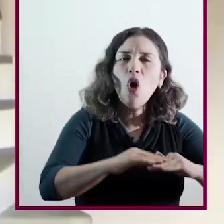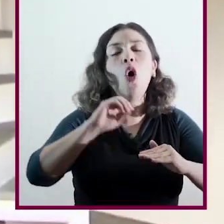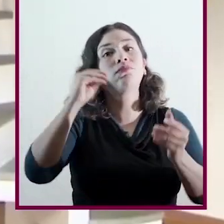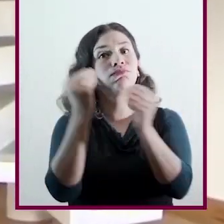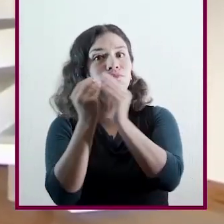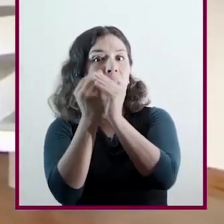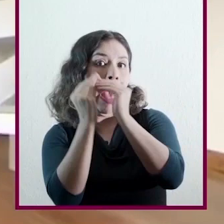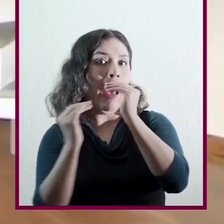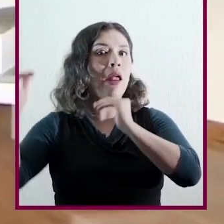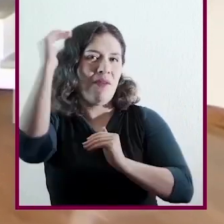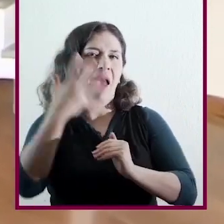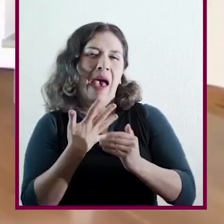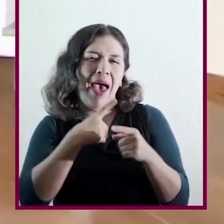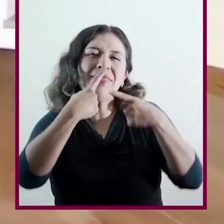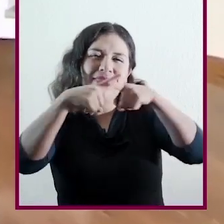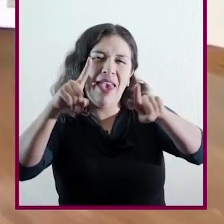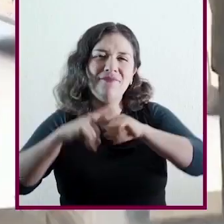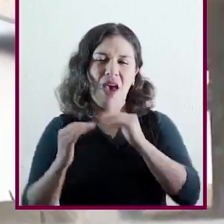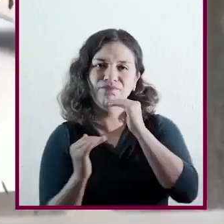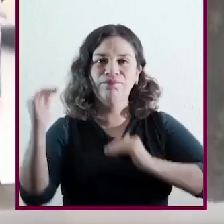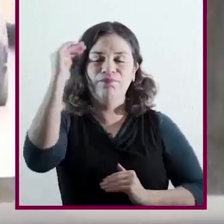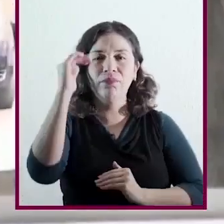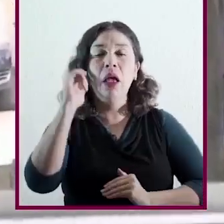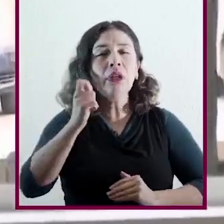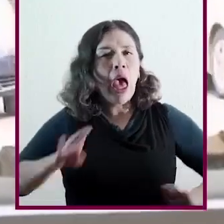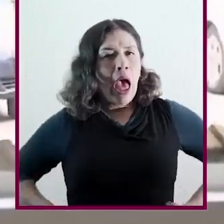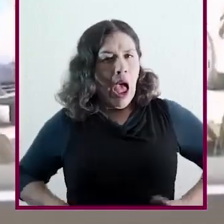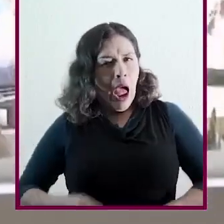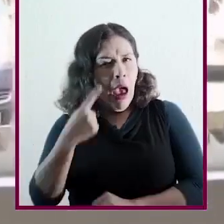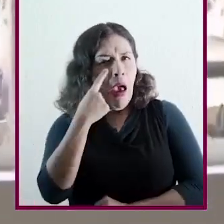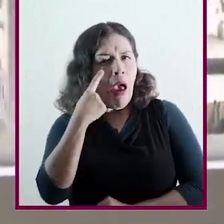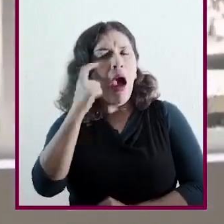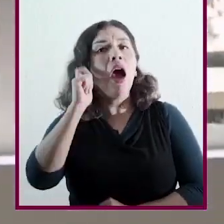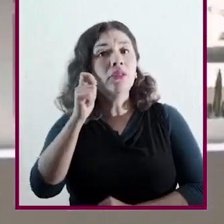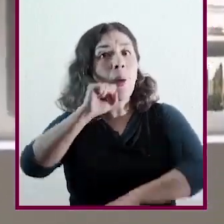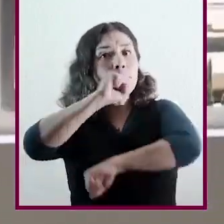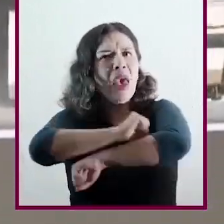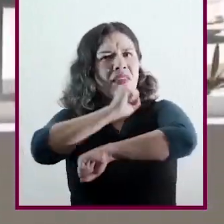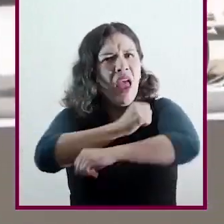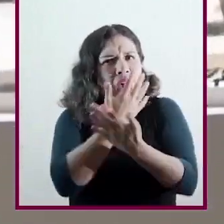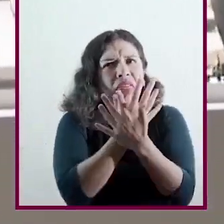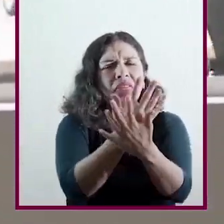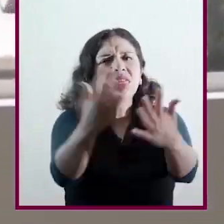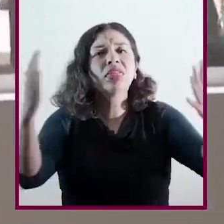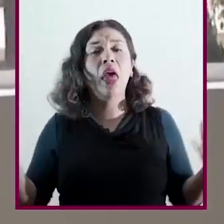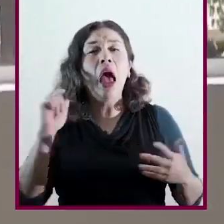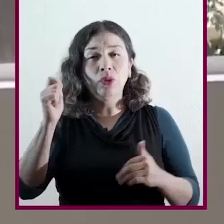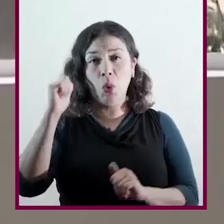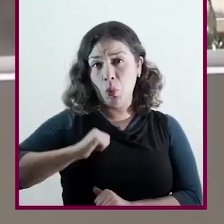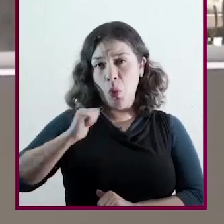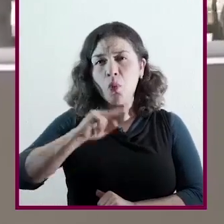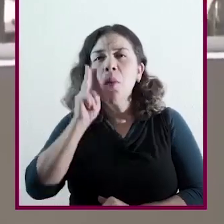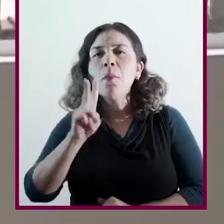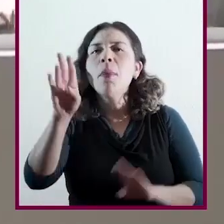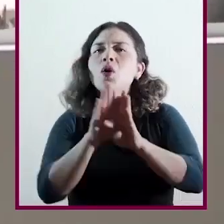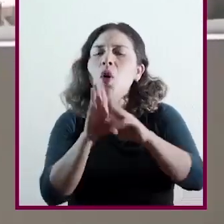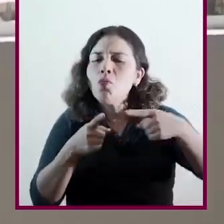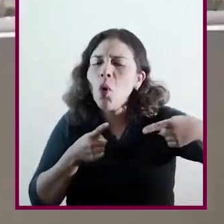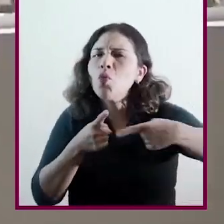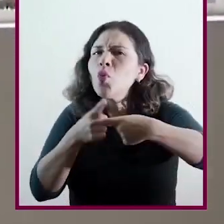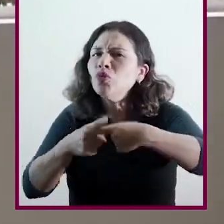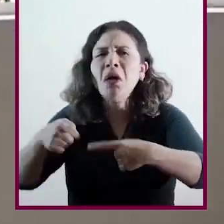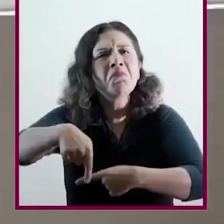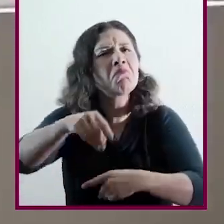las privadas mediante un piso intermedio. La característica principal es una gran ventana que en sus inicios miraba